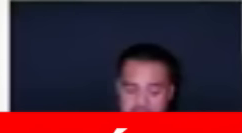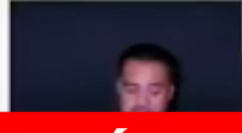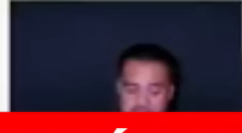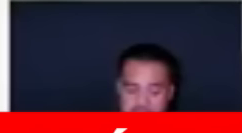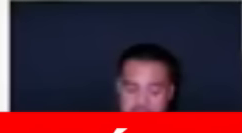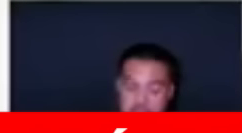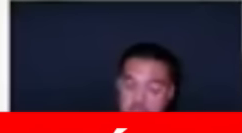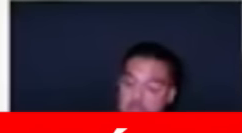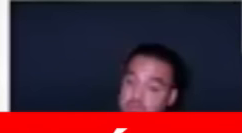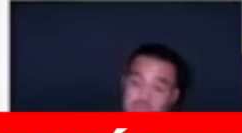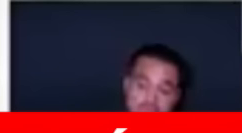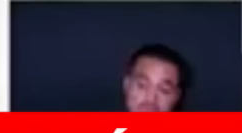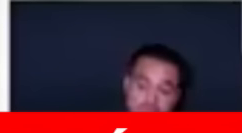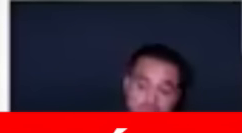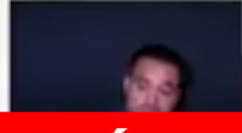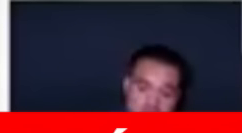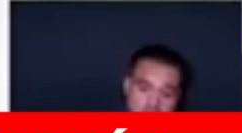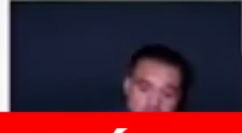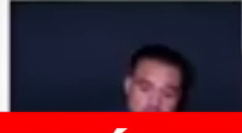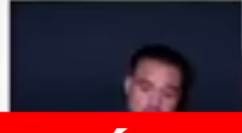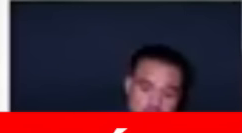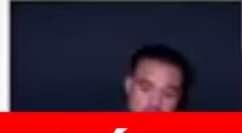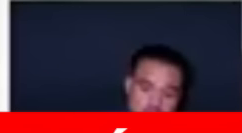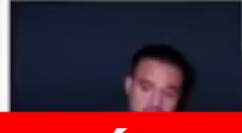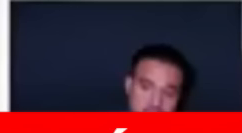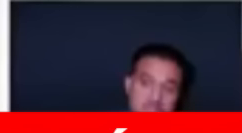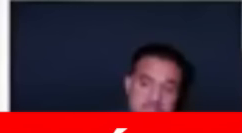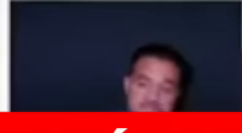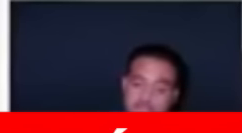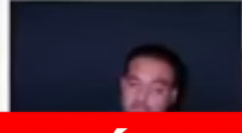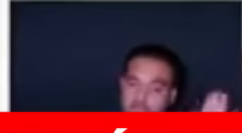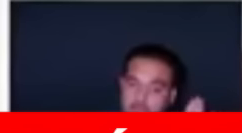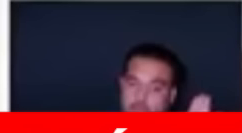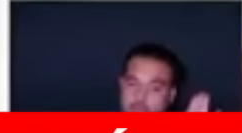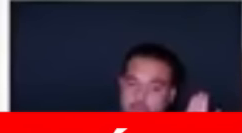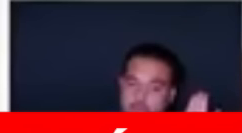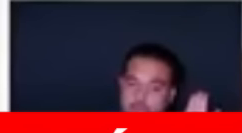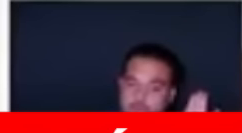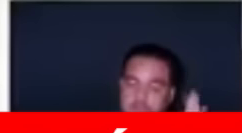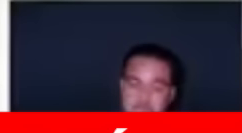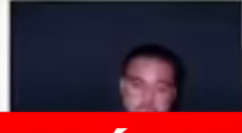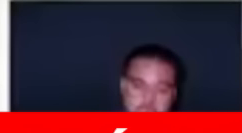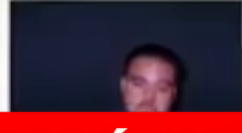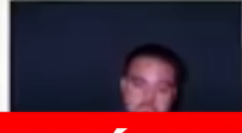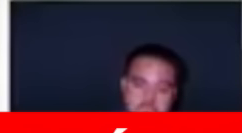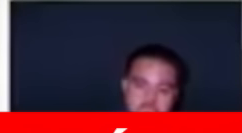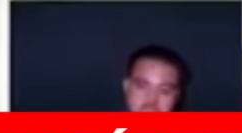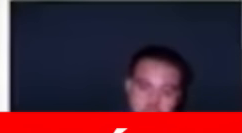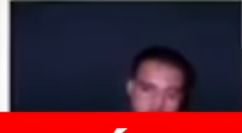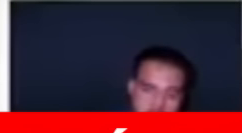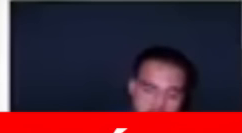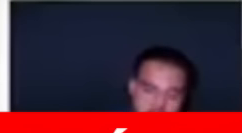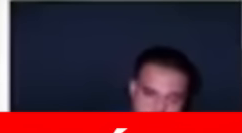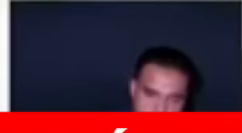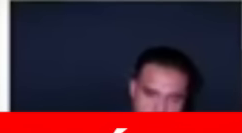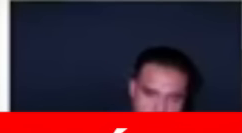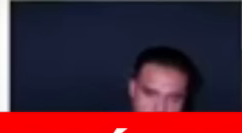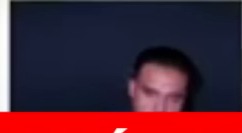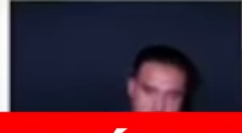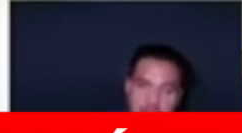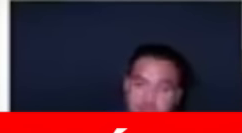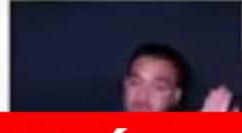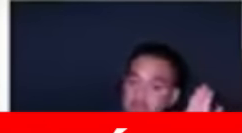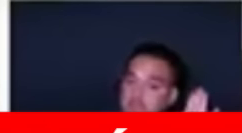porque para ti es la promesa de buenaventura, la promesa de la que